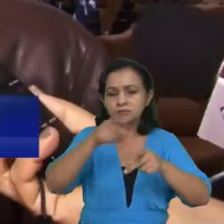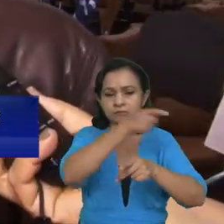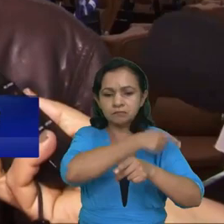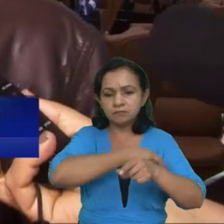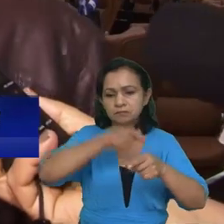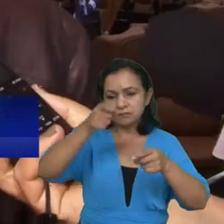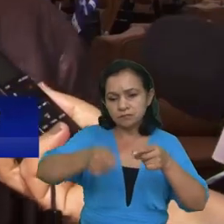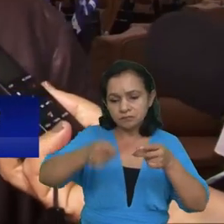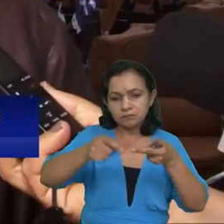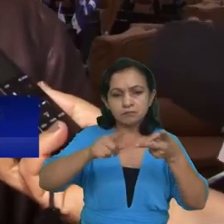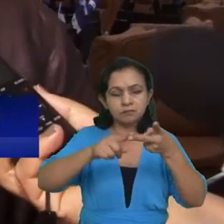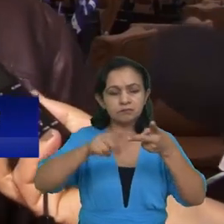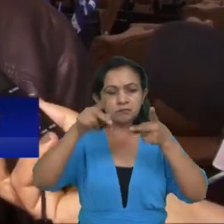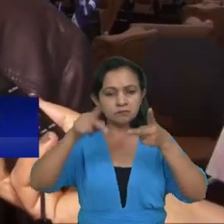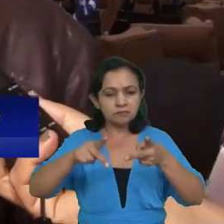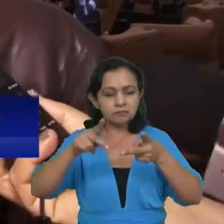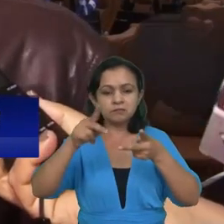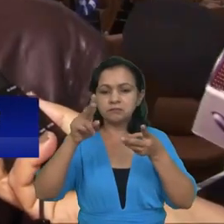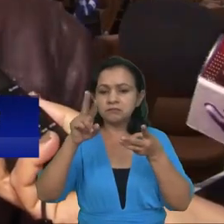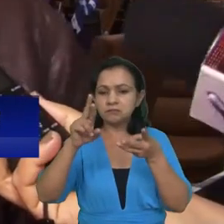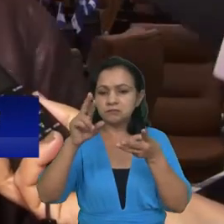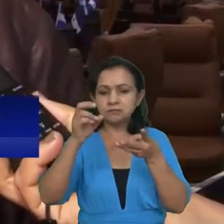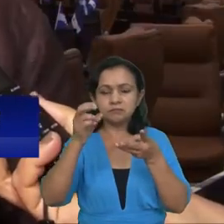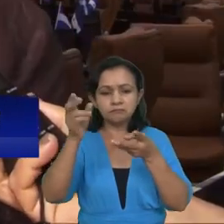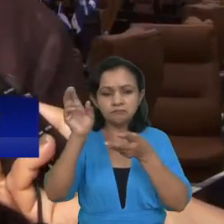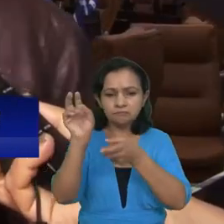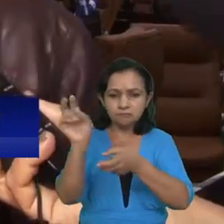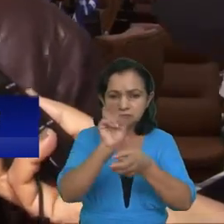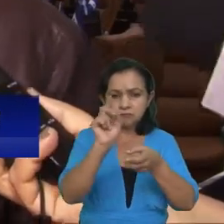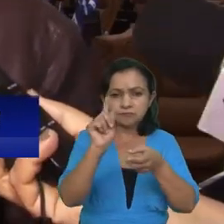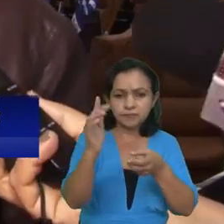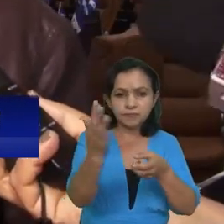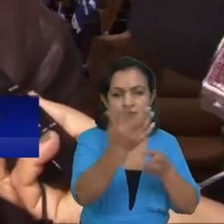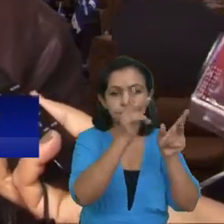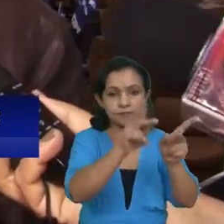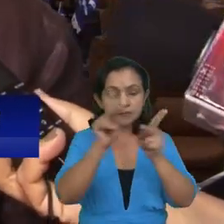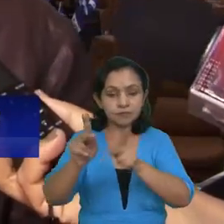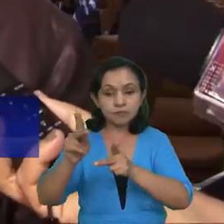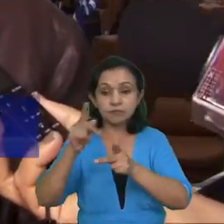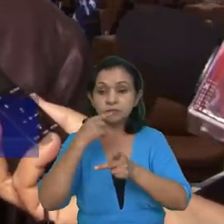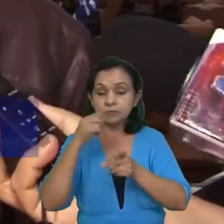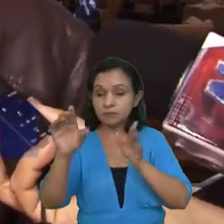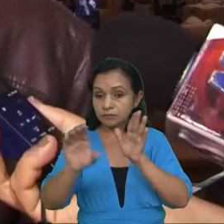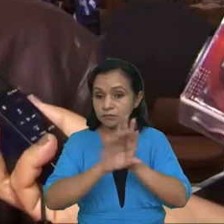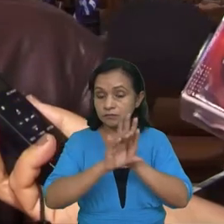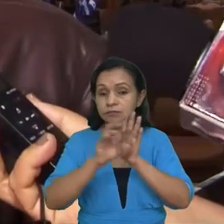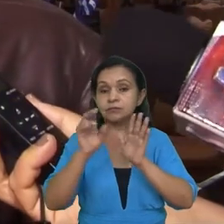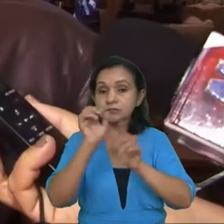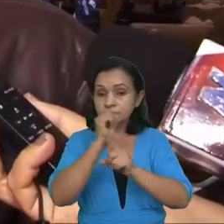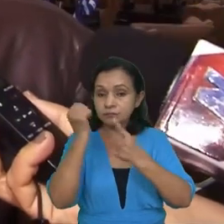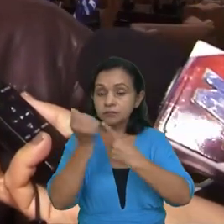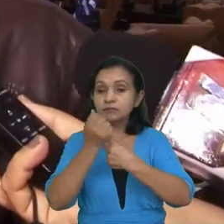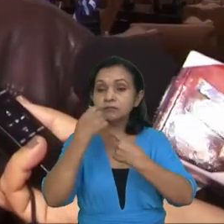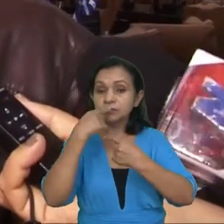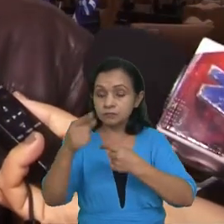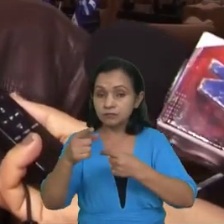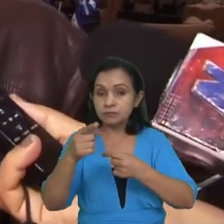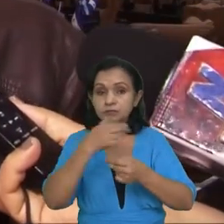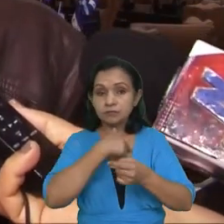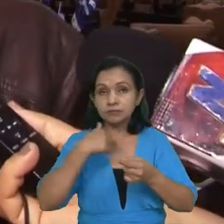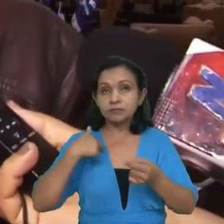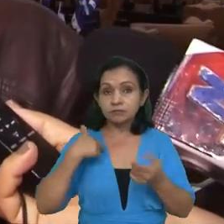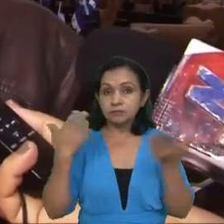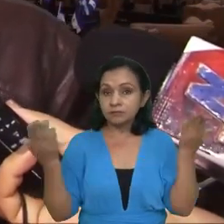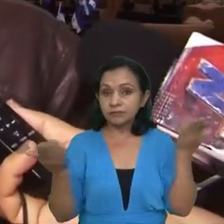los procuradores el fiscal toda esta gente que por mandato constitucional a la asamblea le ratifica los cargos ya